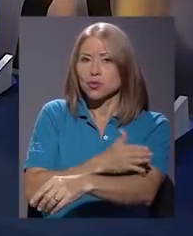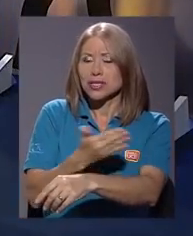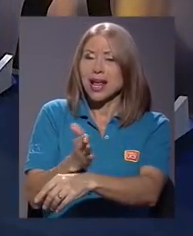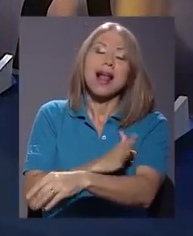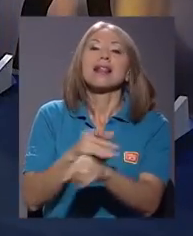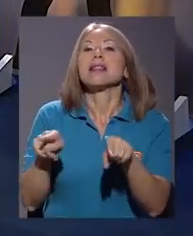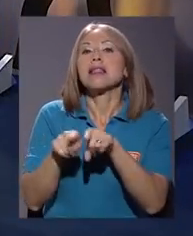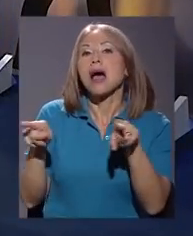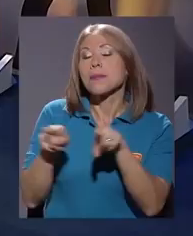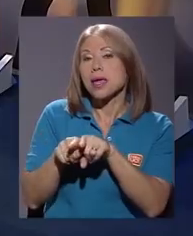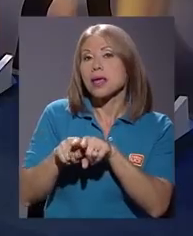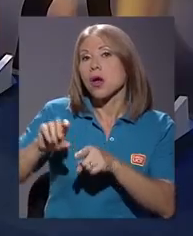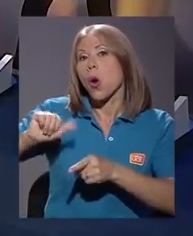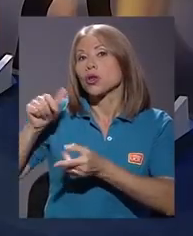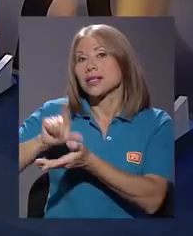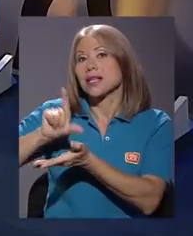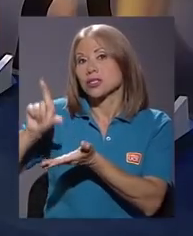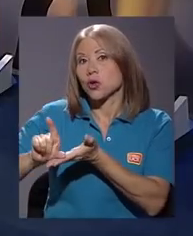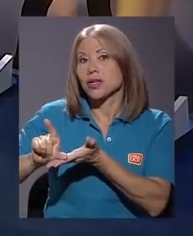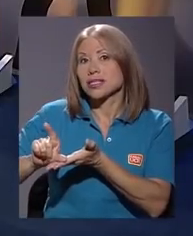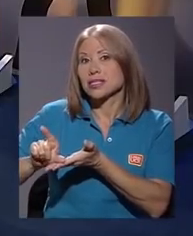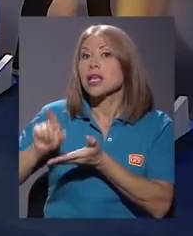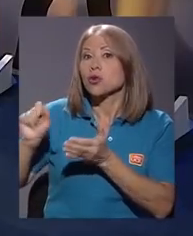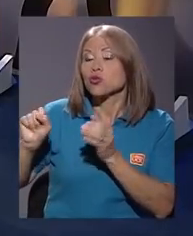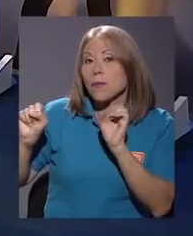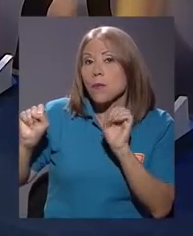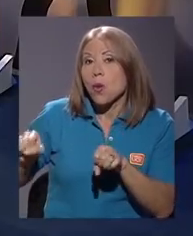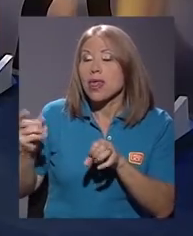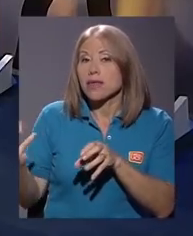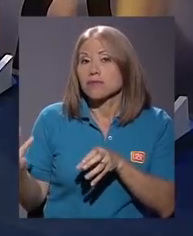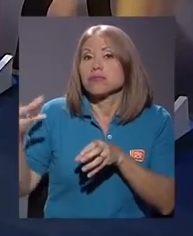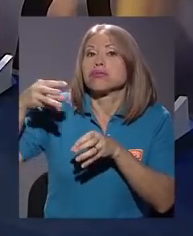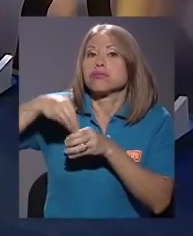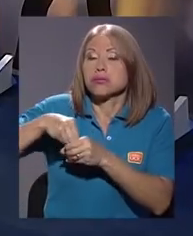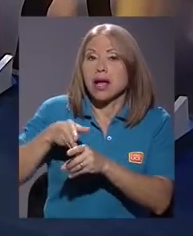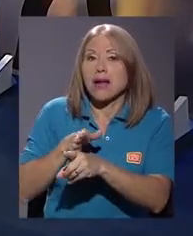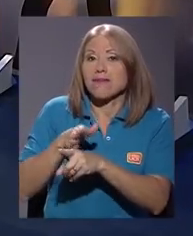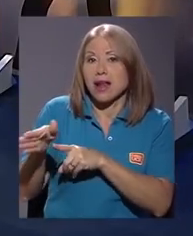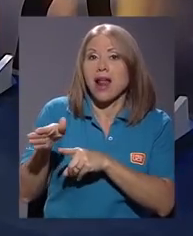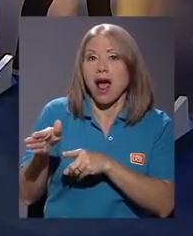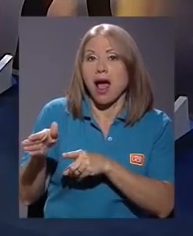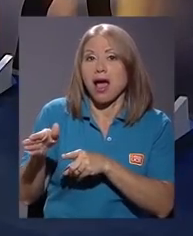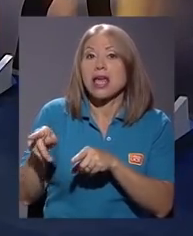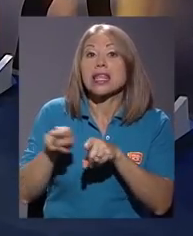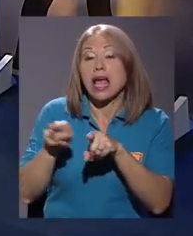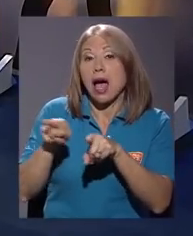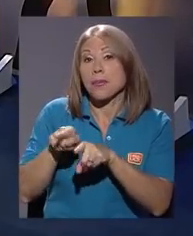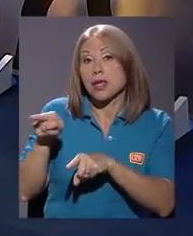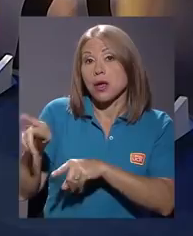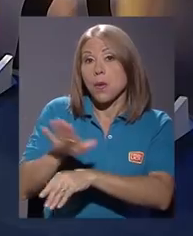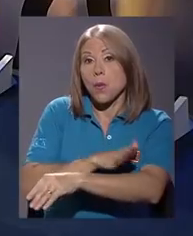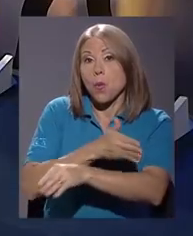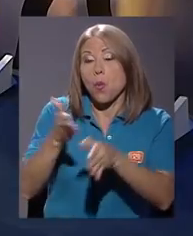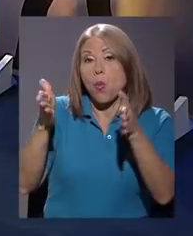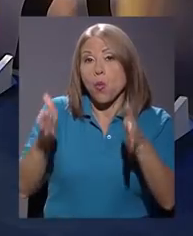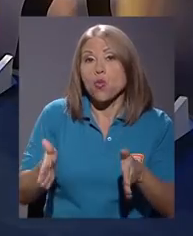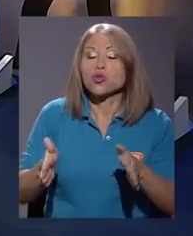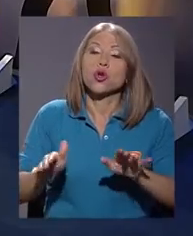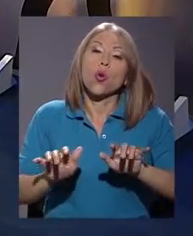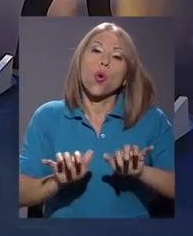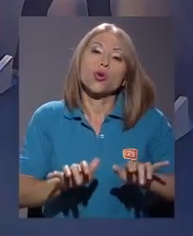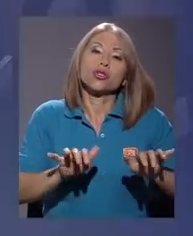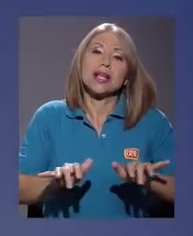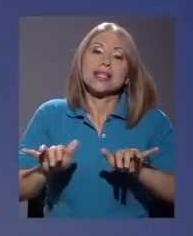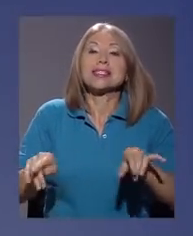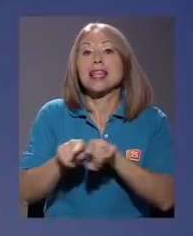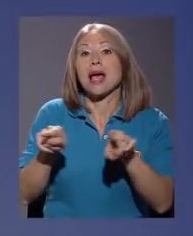también te trajo otras lecciones que has podido incorporar a tu carrera en y transformarte además de músico o de concertista